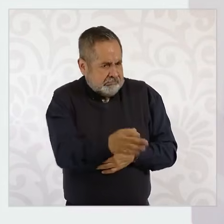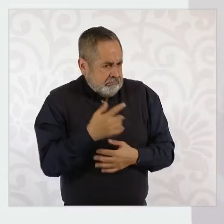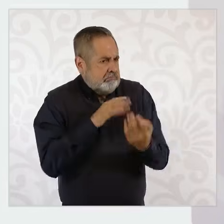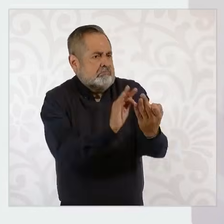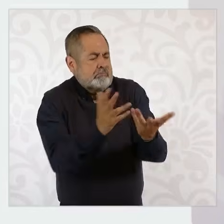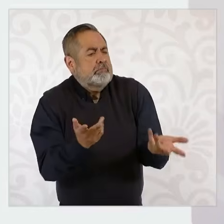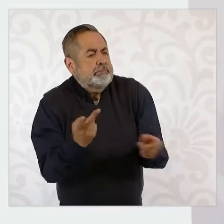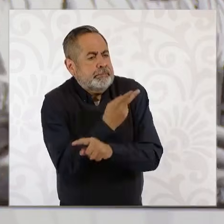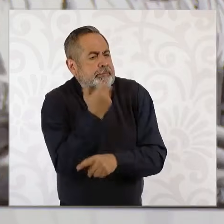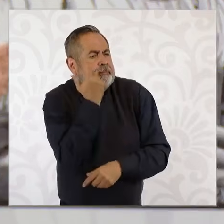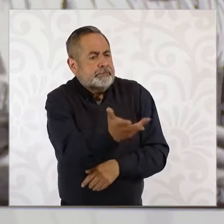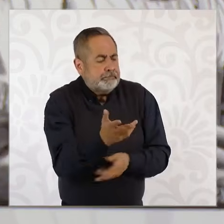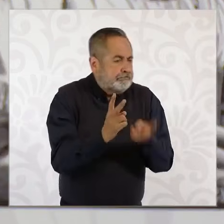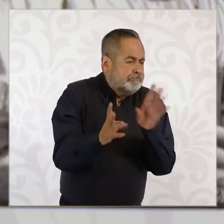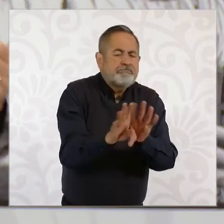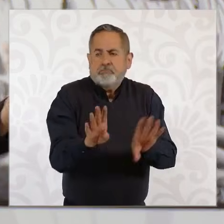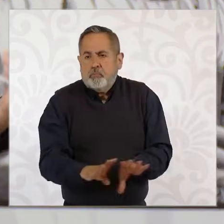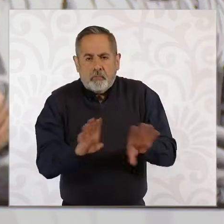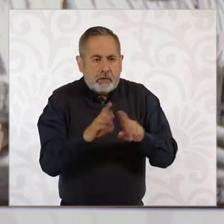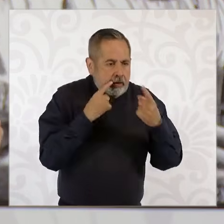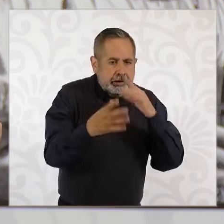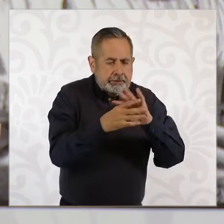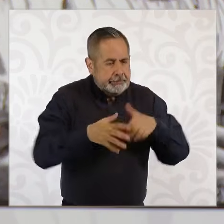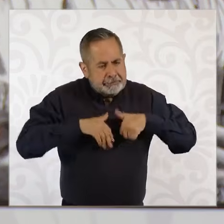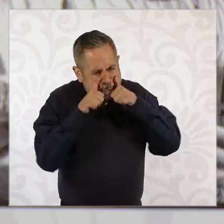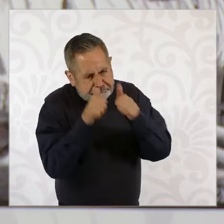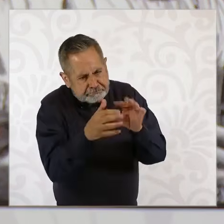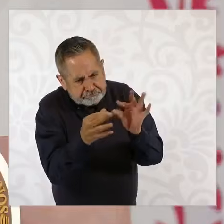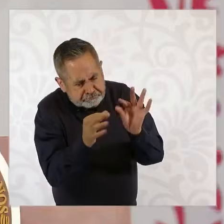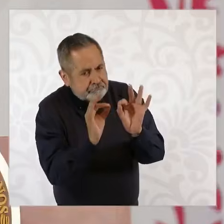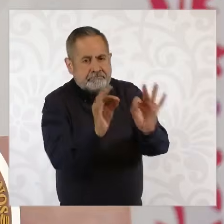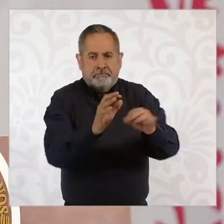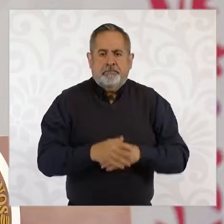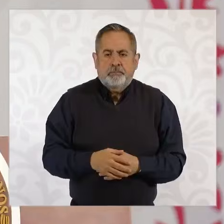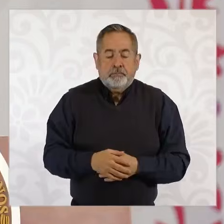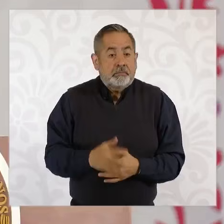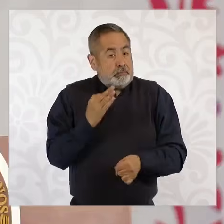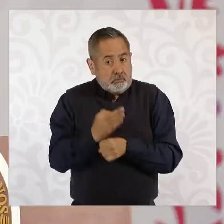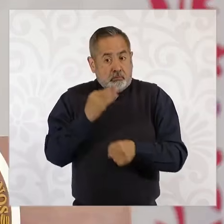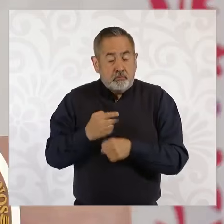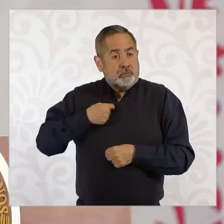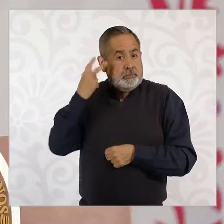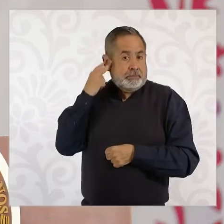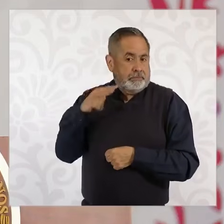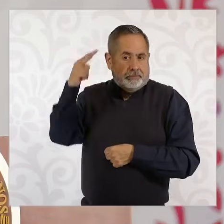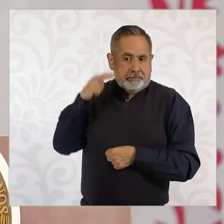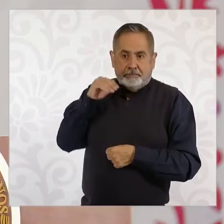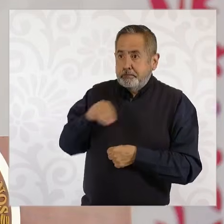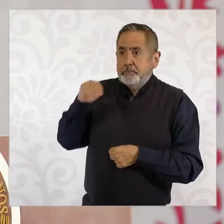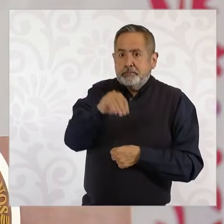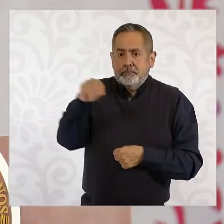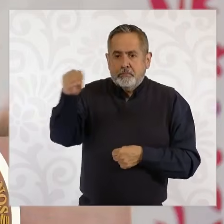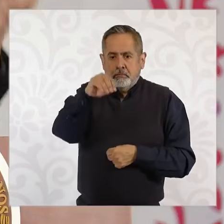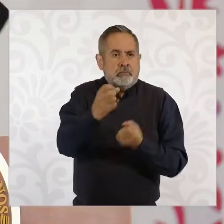ver exactamente qué quieren y ver cómo le hacemos, y también nos atendimos. Ahora que voy a las giras, pues me ha pasado muchas